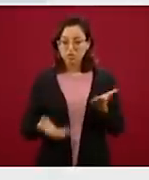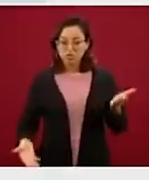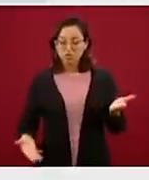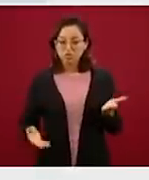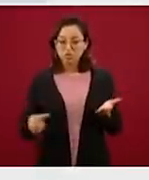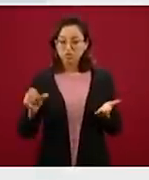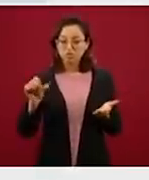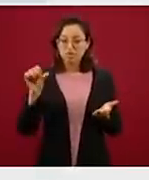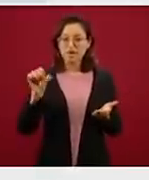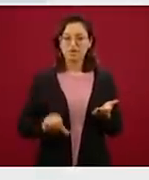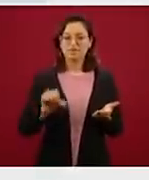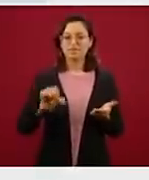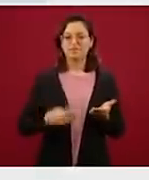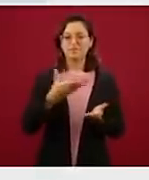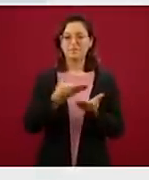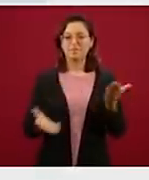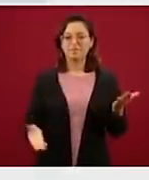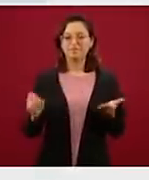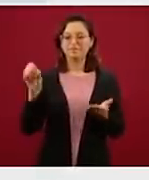Sí.